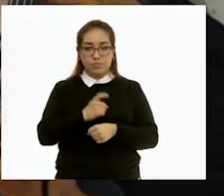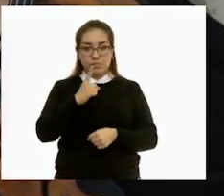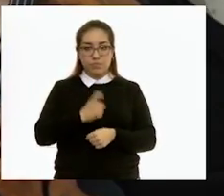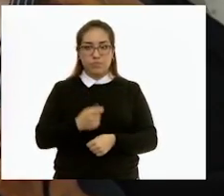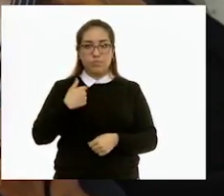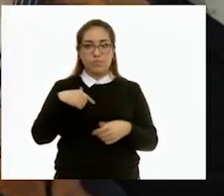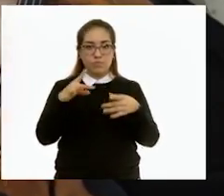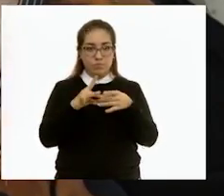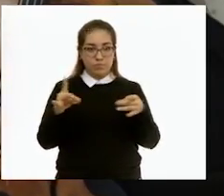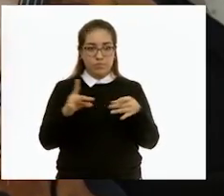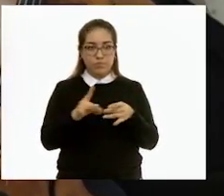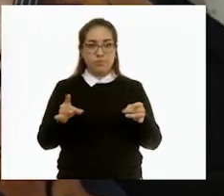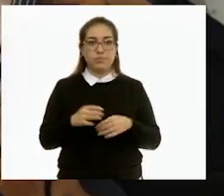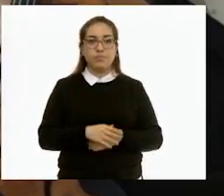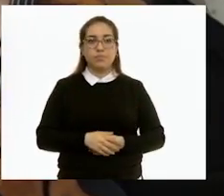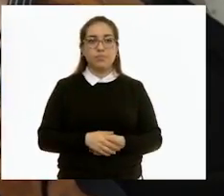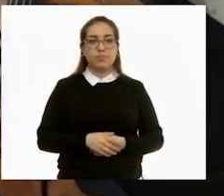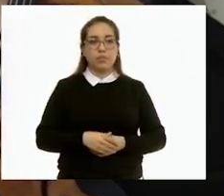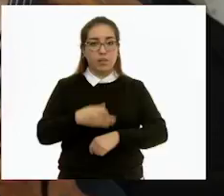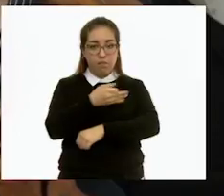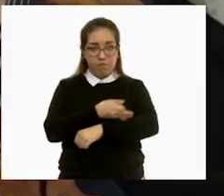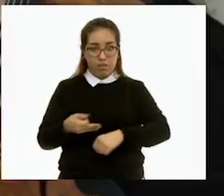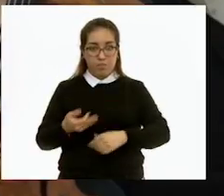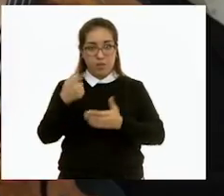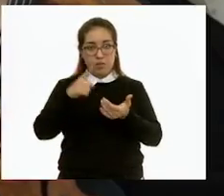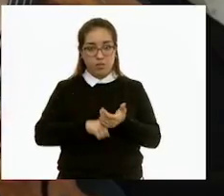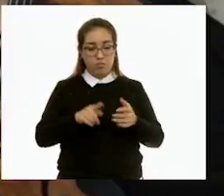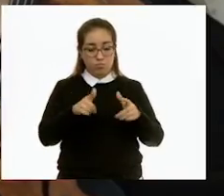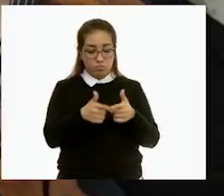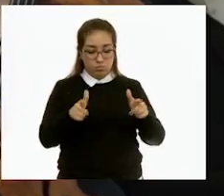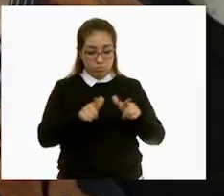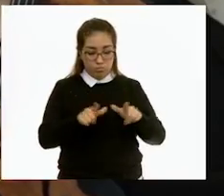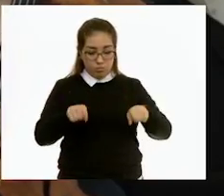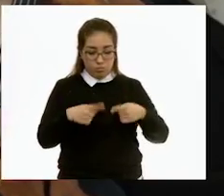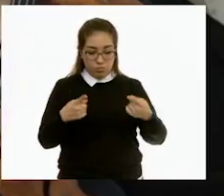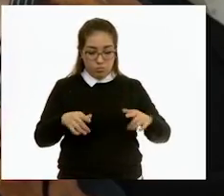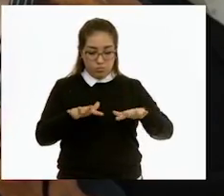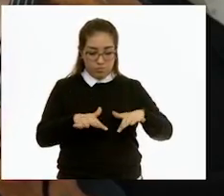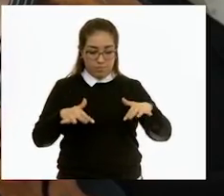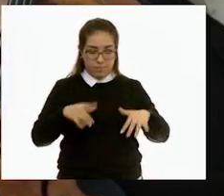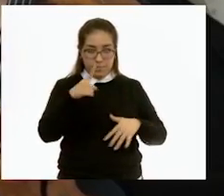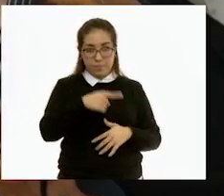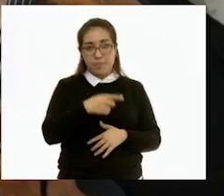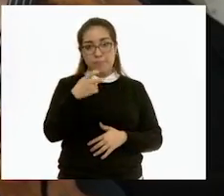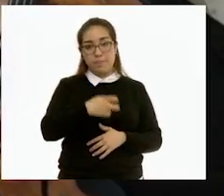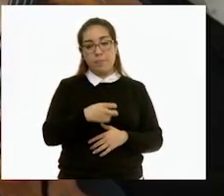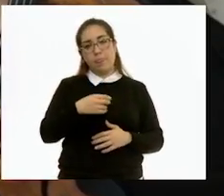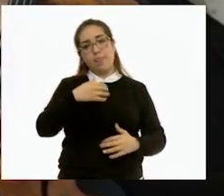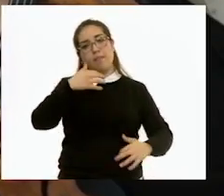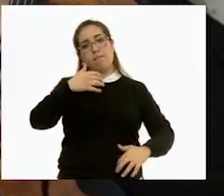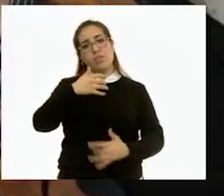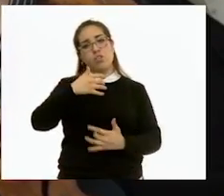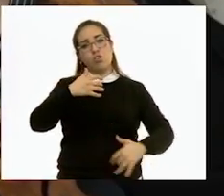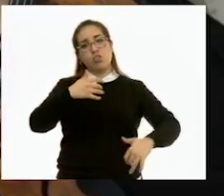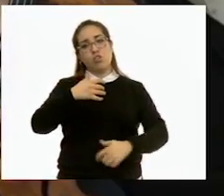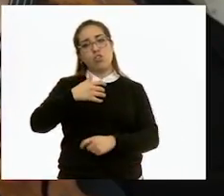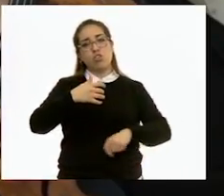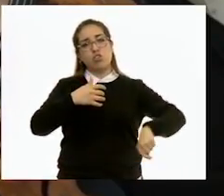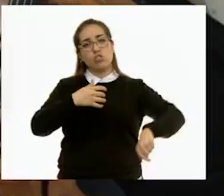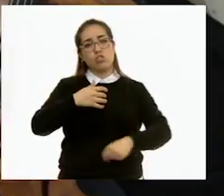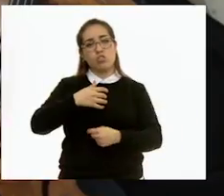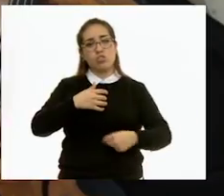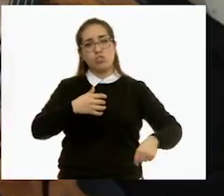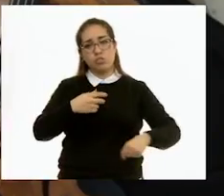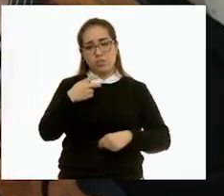las secciones o de las familias que tiene una orquesta. Este instrumento, el violonchelo, pertenece a la familia de la cuerda